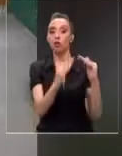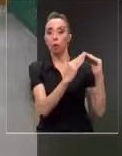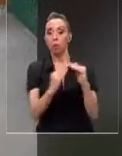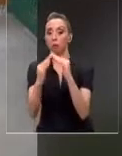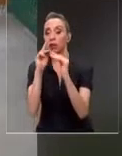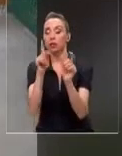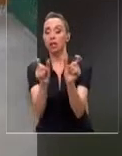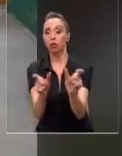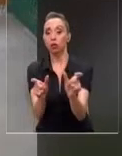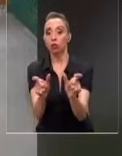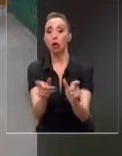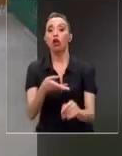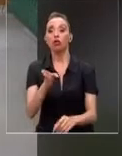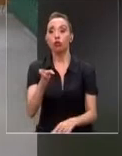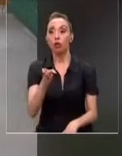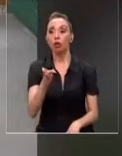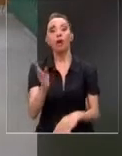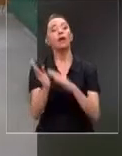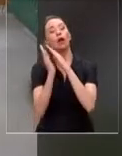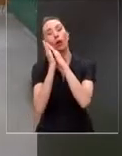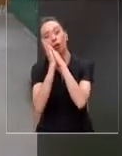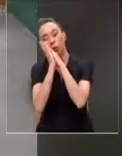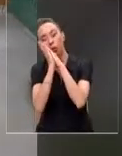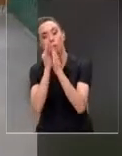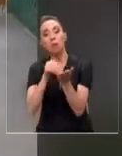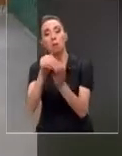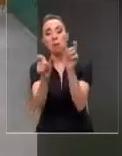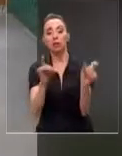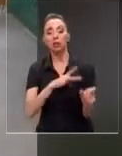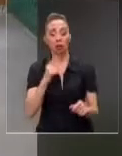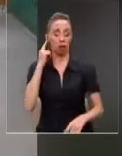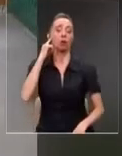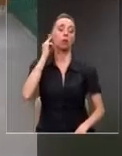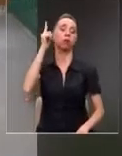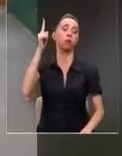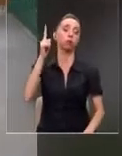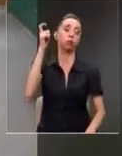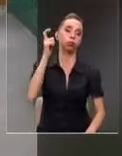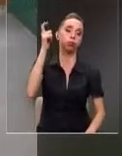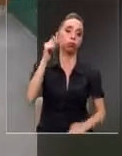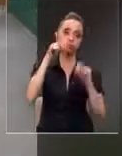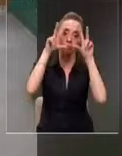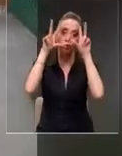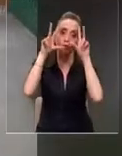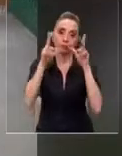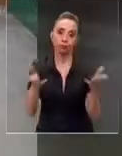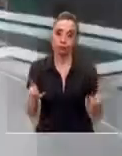poblaciones. Las balas siguen interrumpiendo el sueño de miles de chilenos.